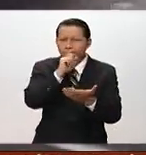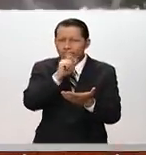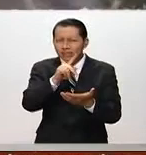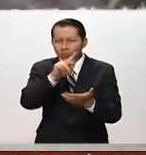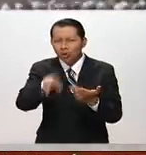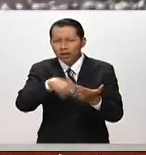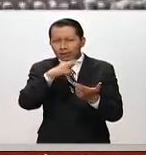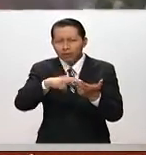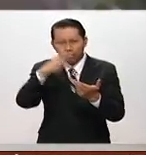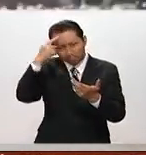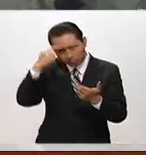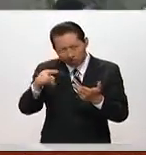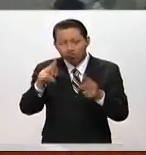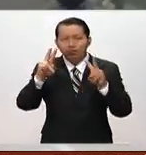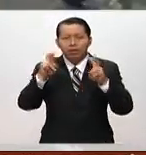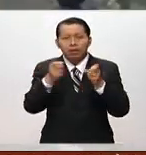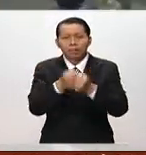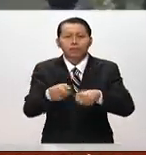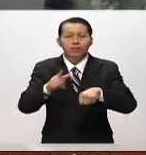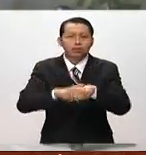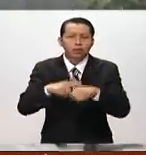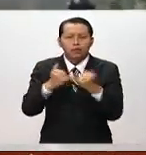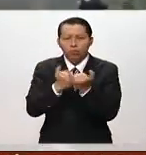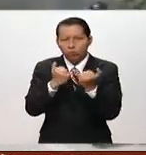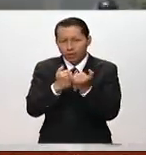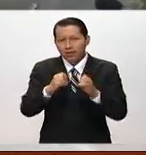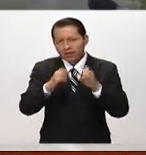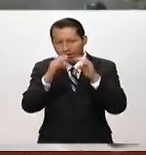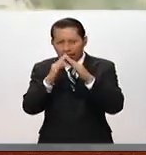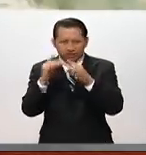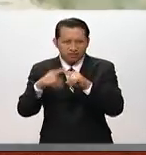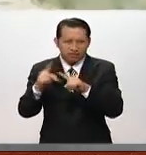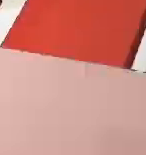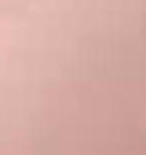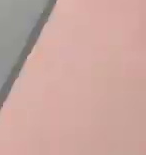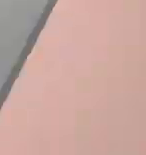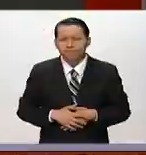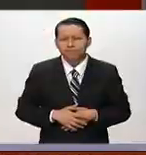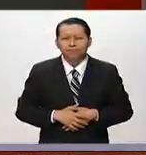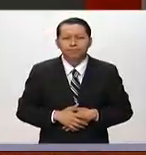para avanzar en los temas sociales y de infraestructura.